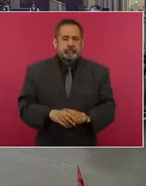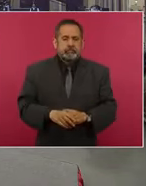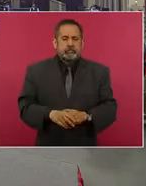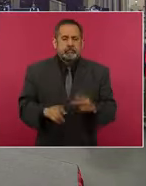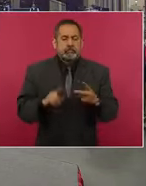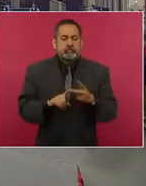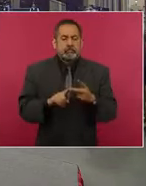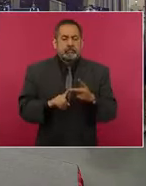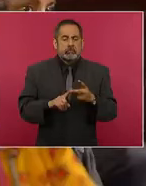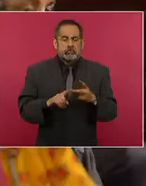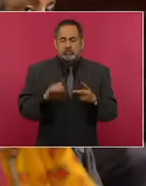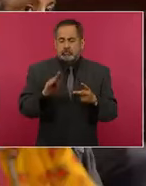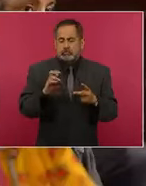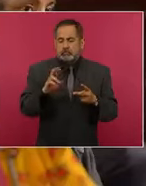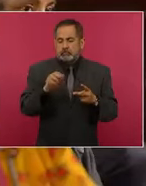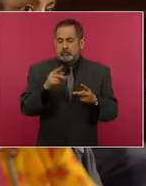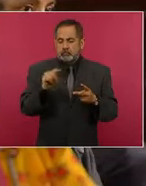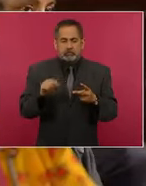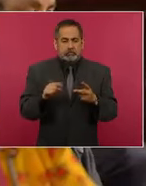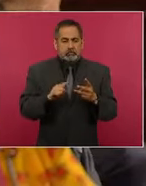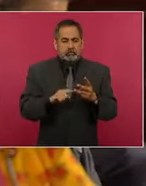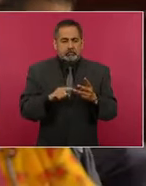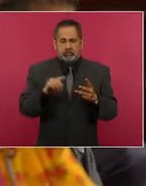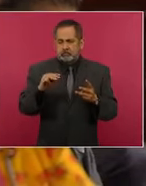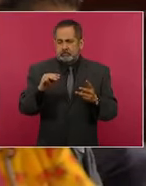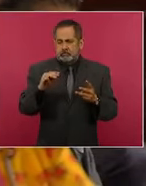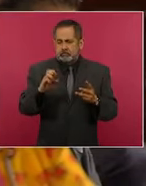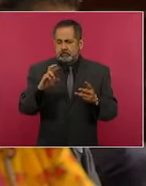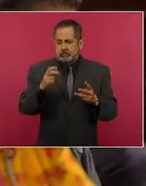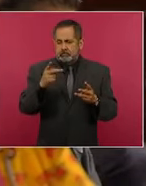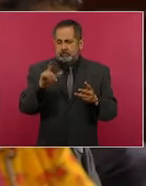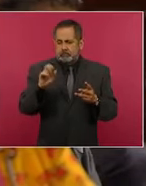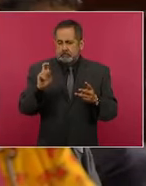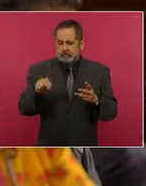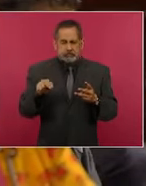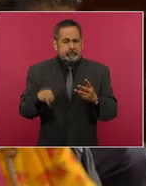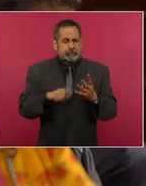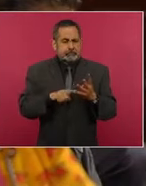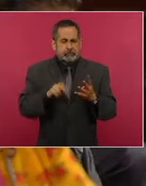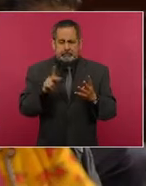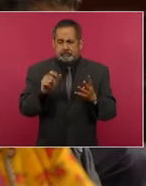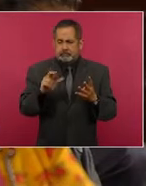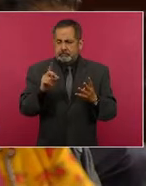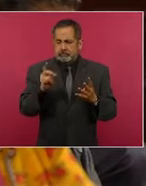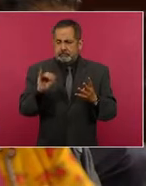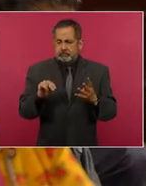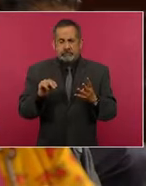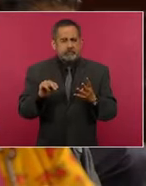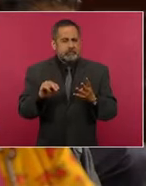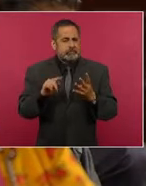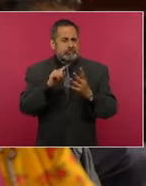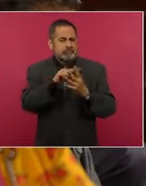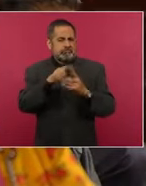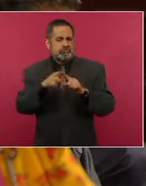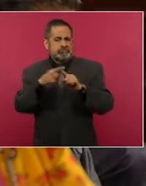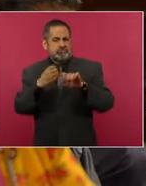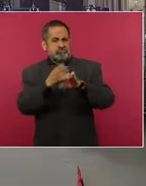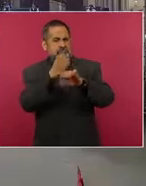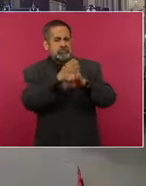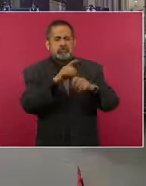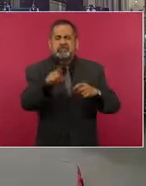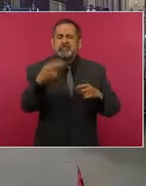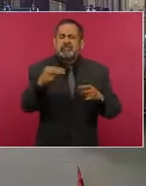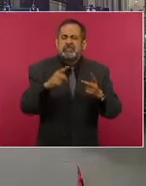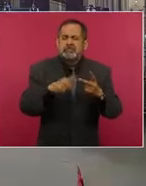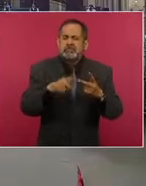Otro senador por Vermont, otro de apellido Merkley de Oregon y uno más Cardin de Maryland. ¿Pero el